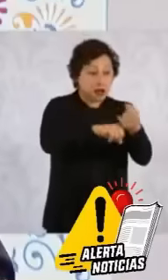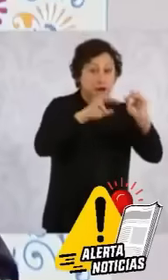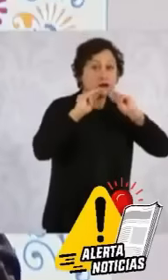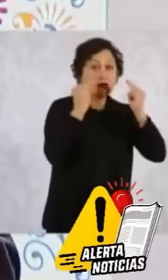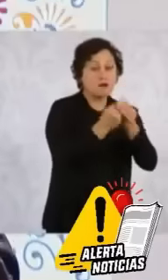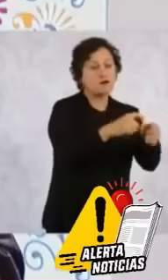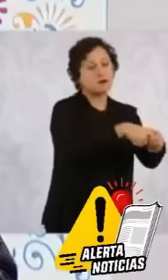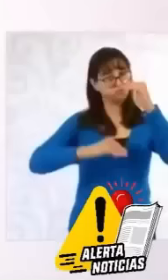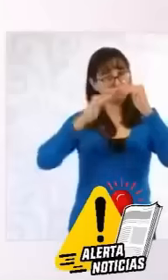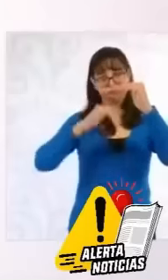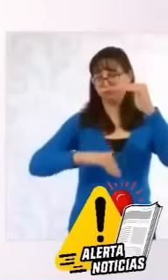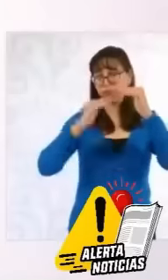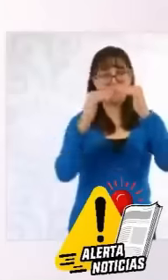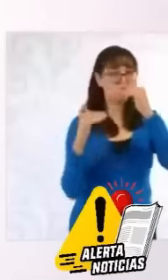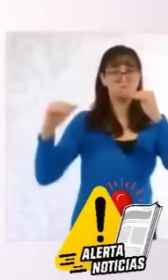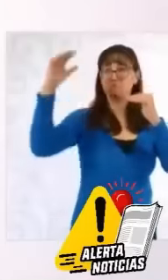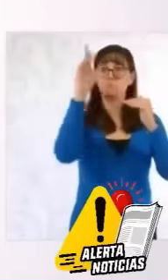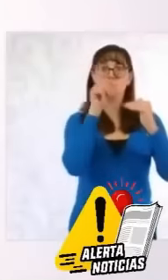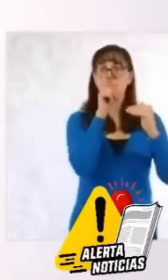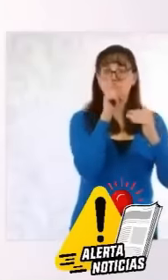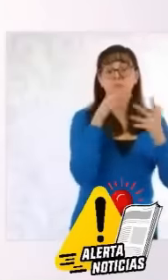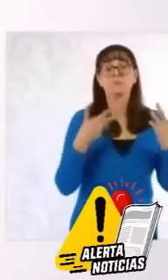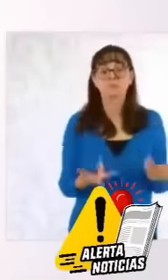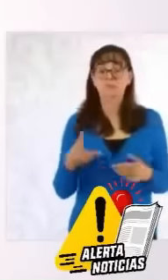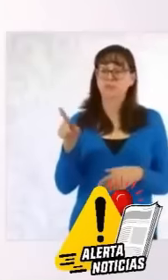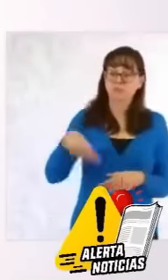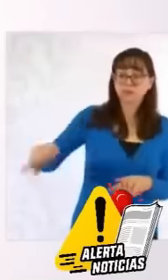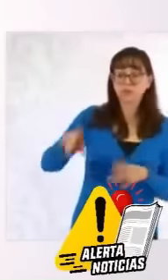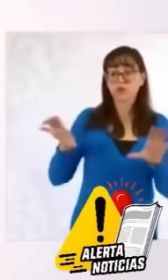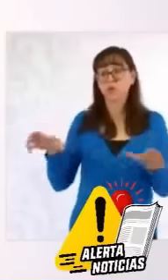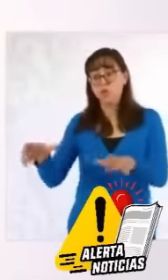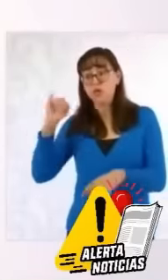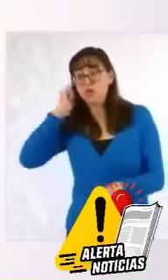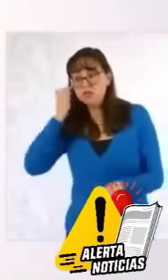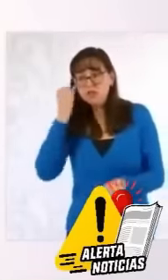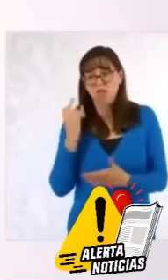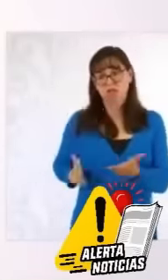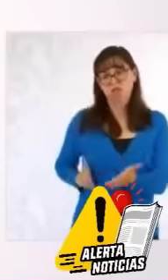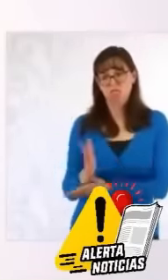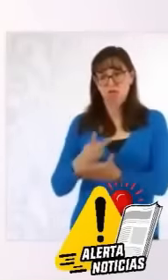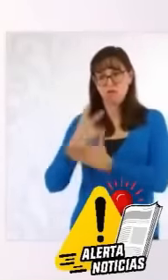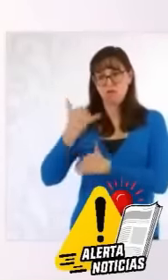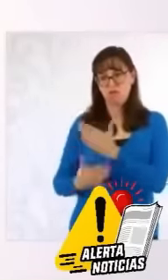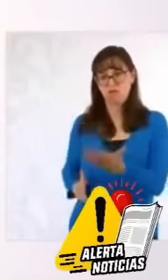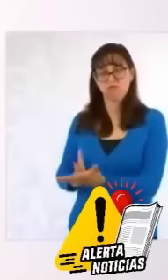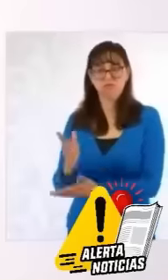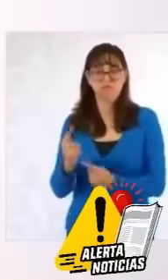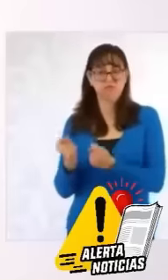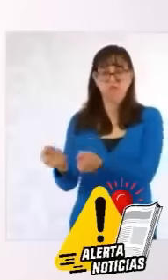habrá incremento en el precio de la gasolina. Así lo informó esta mañana Luz Helena González, la secretaria de